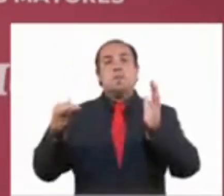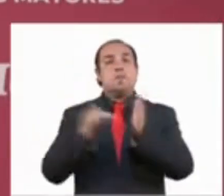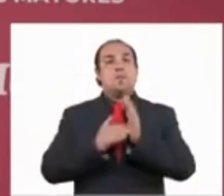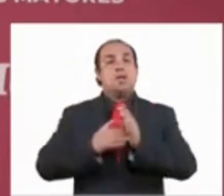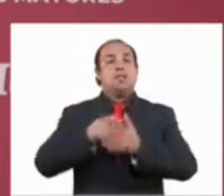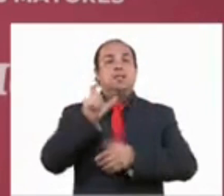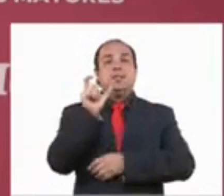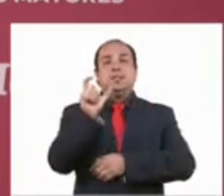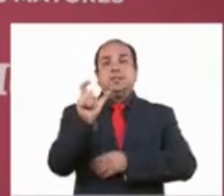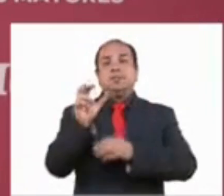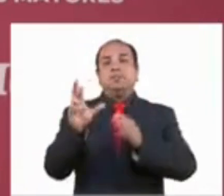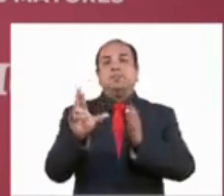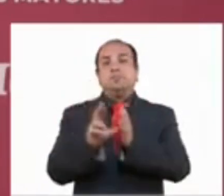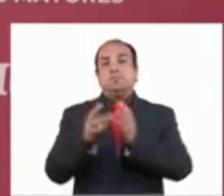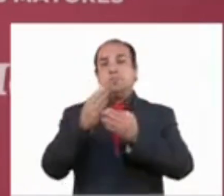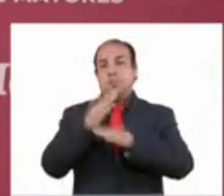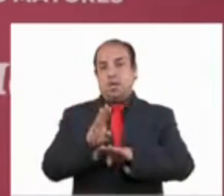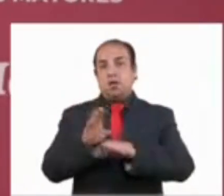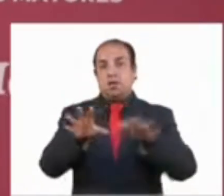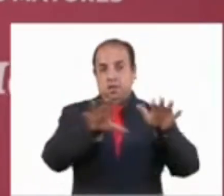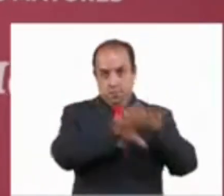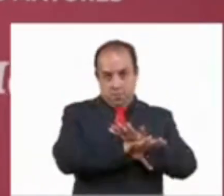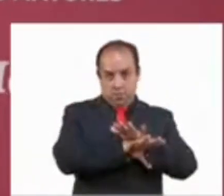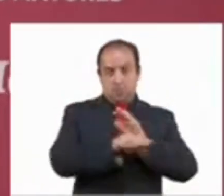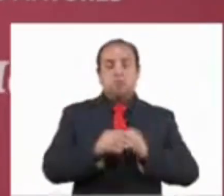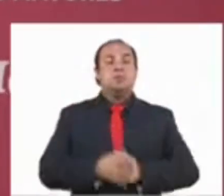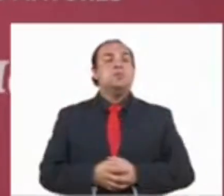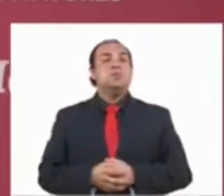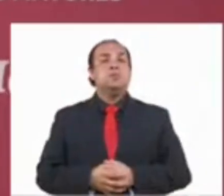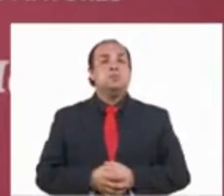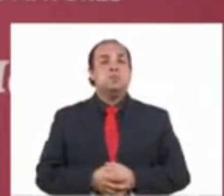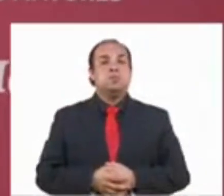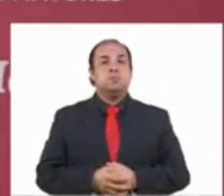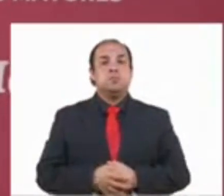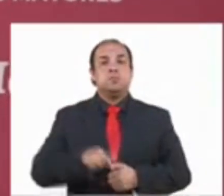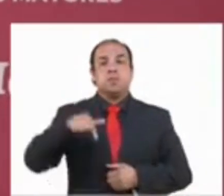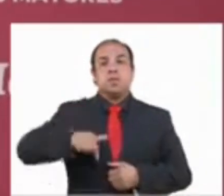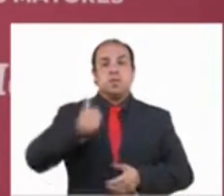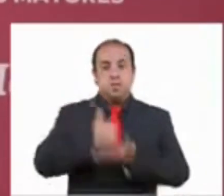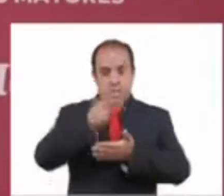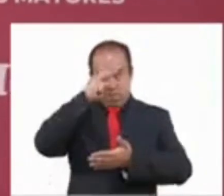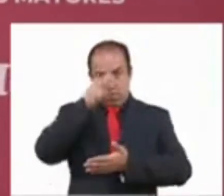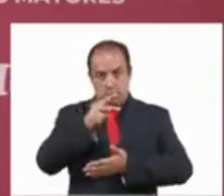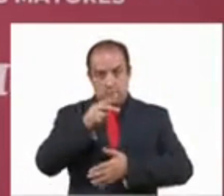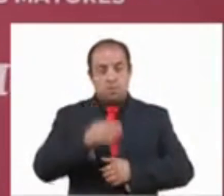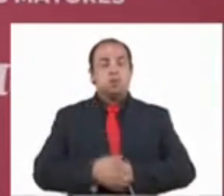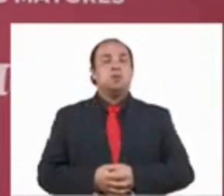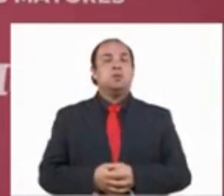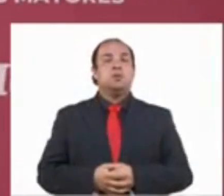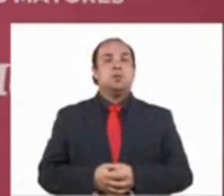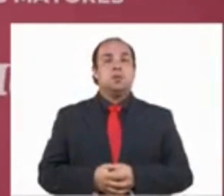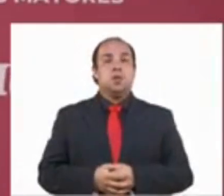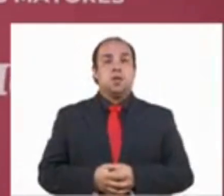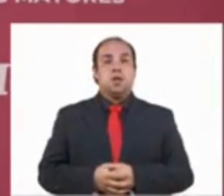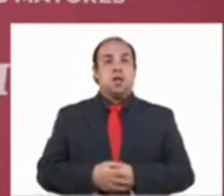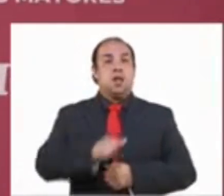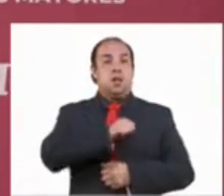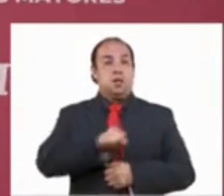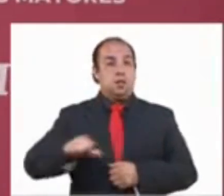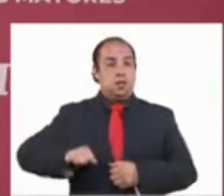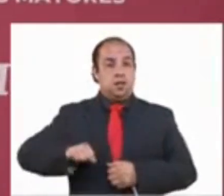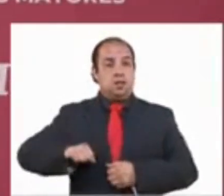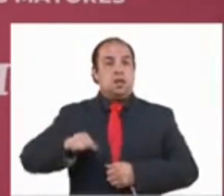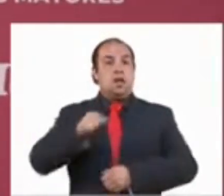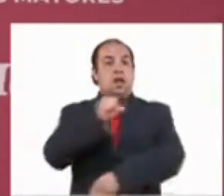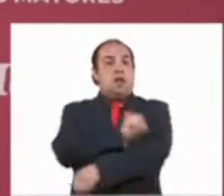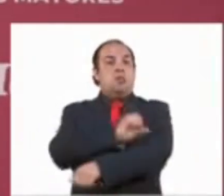tarjetas que se van a cambiar. Aquí en la Ciudad de México, en toda la alcaldía Álvaro